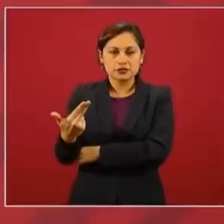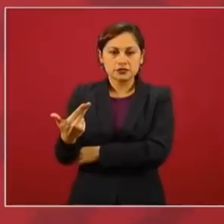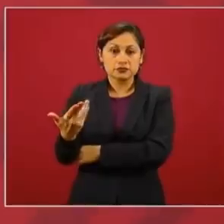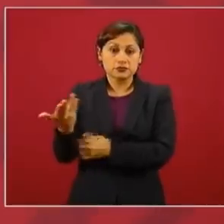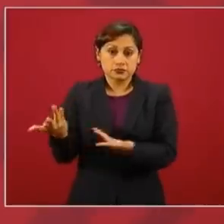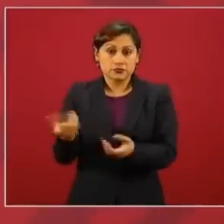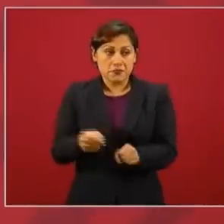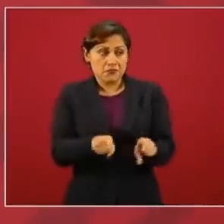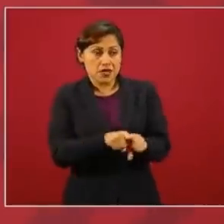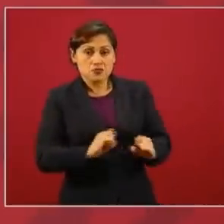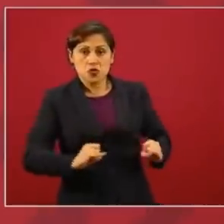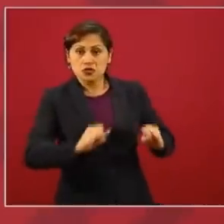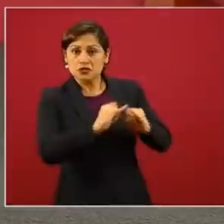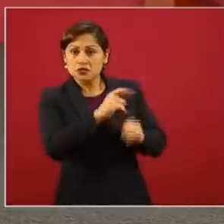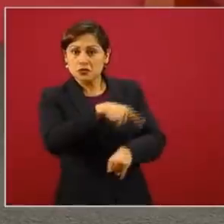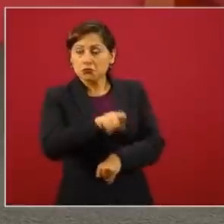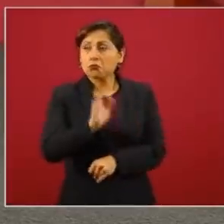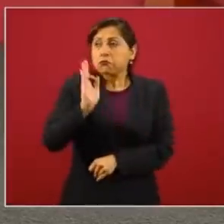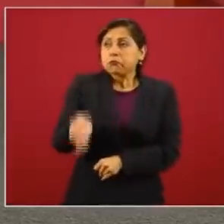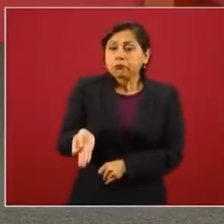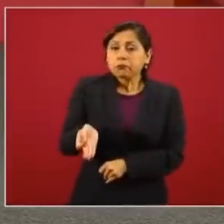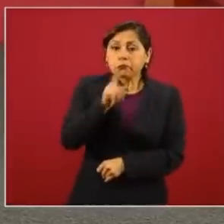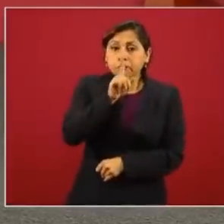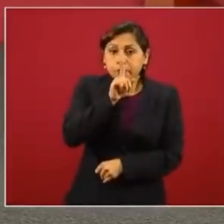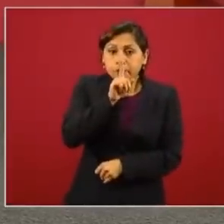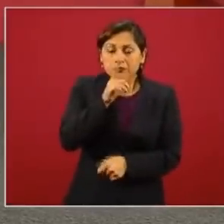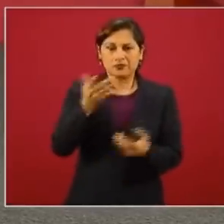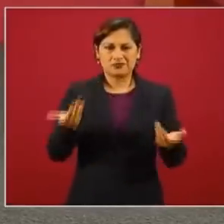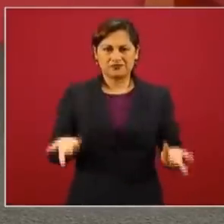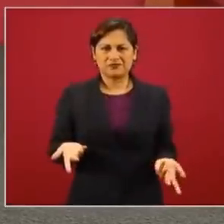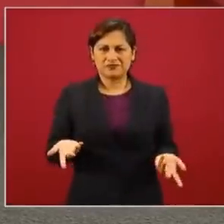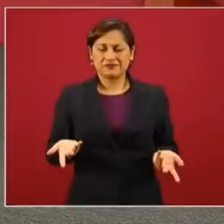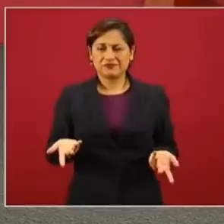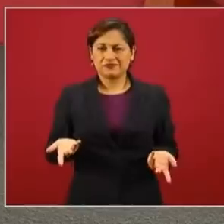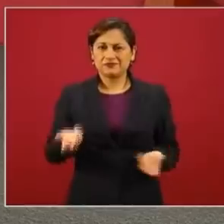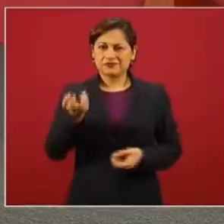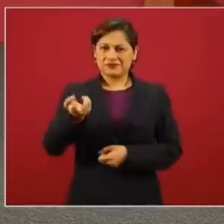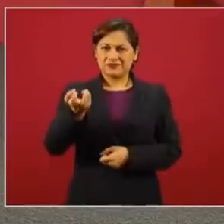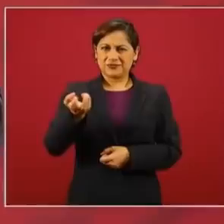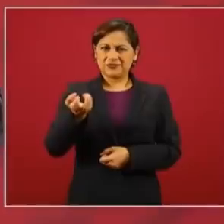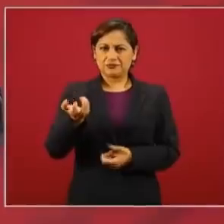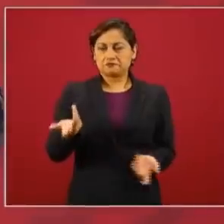Entonces, ojalá